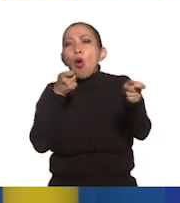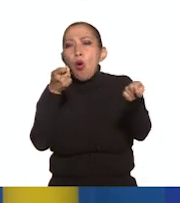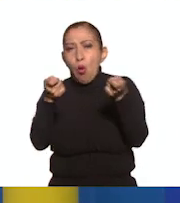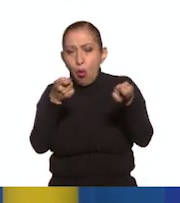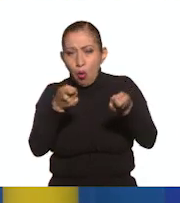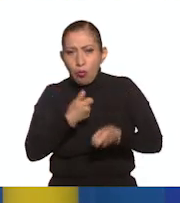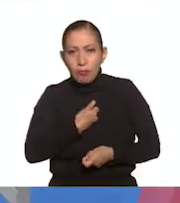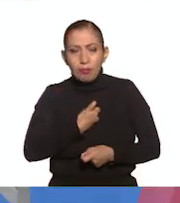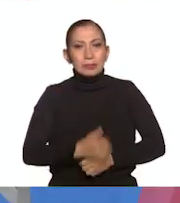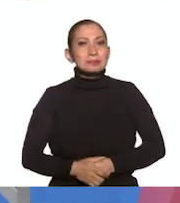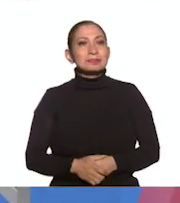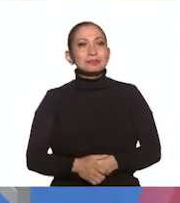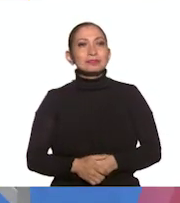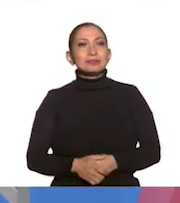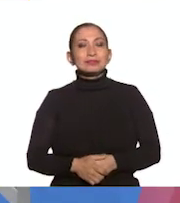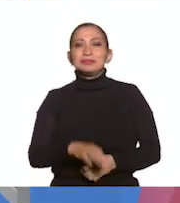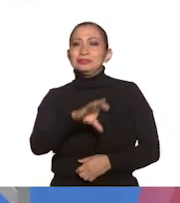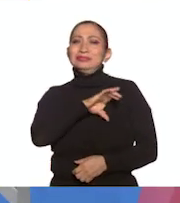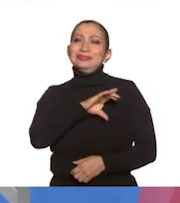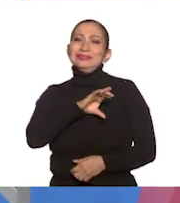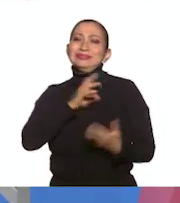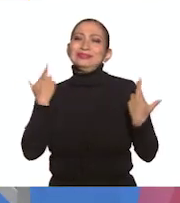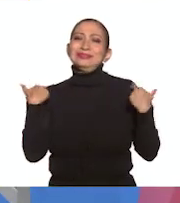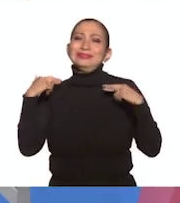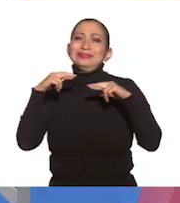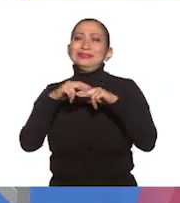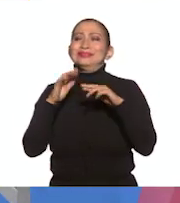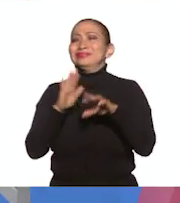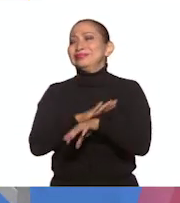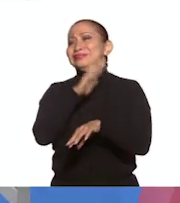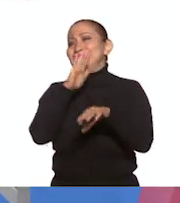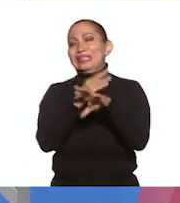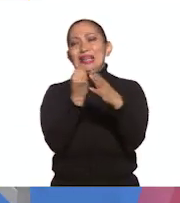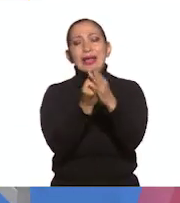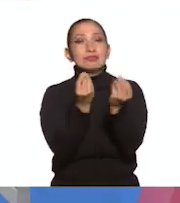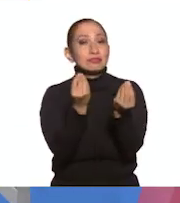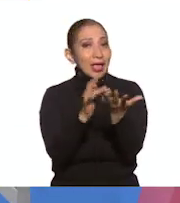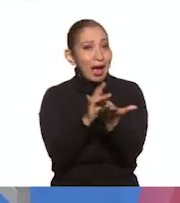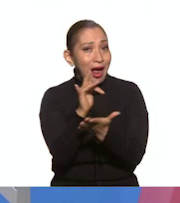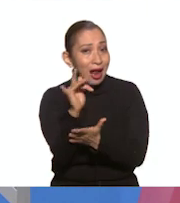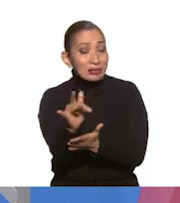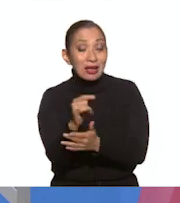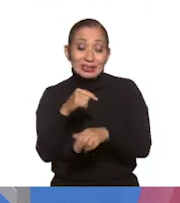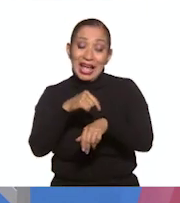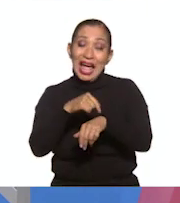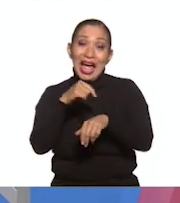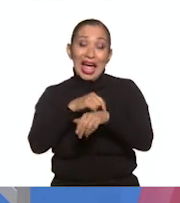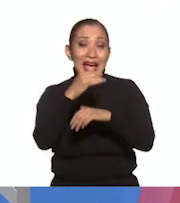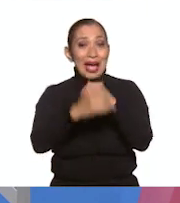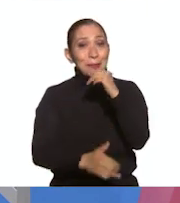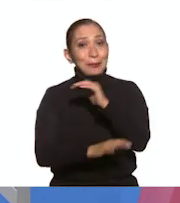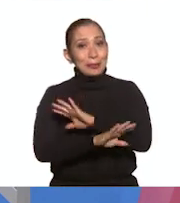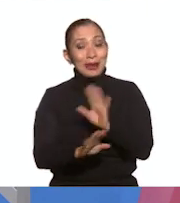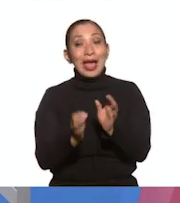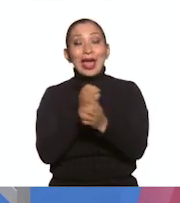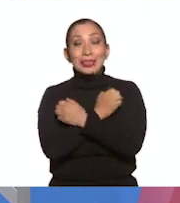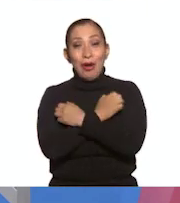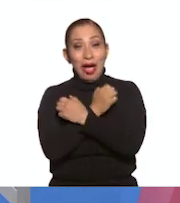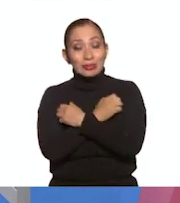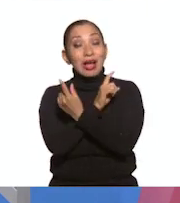regularlas. Queridos maestros, qué excelente sesión. Muchas gracias, pues ha llegado el fin de nuestra clase de